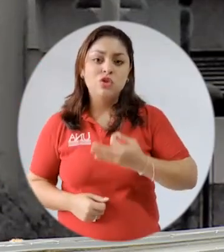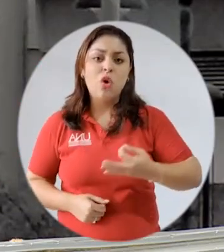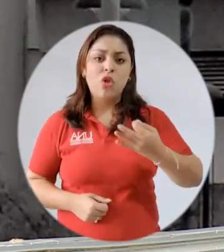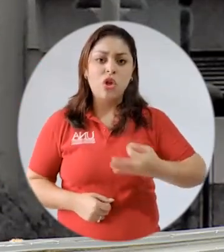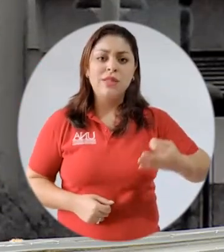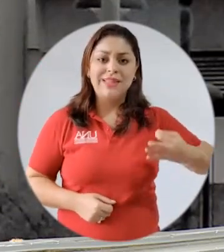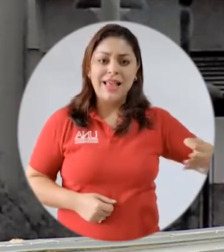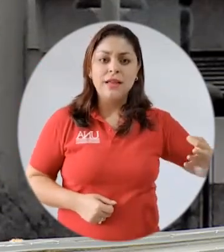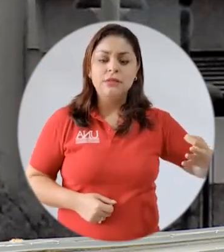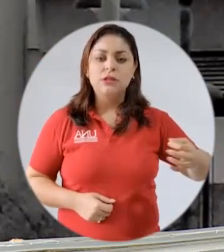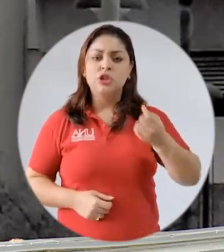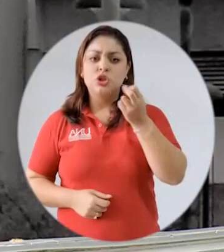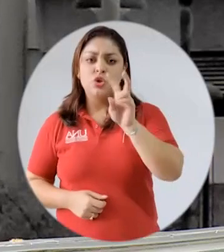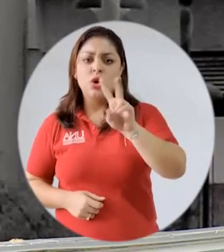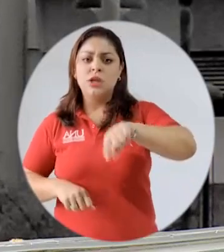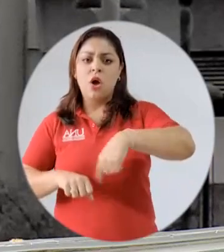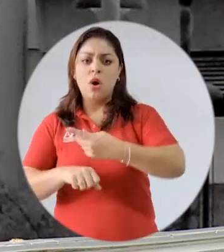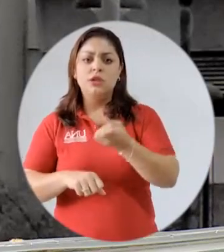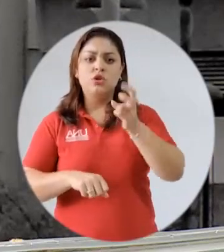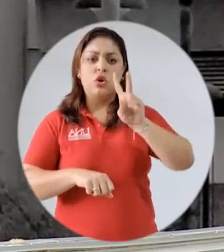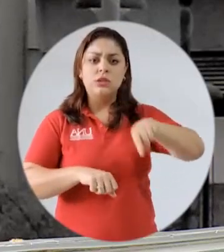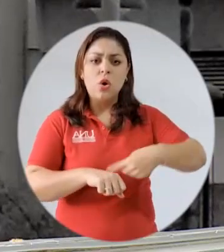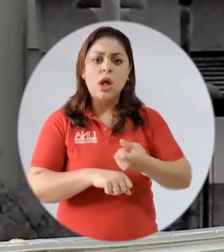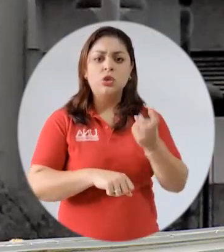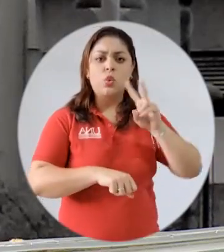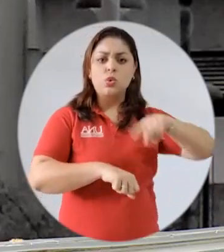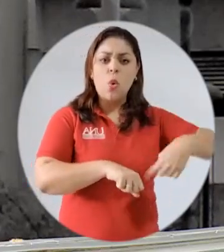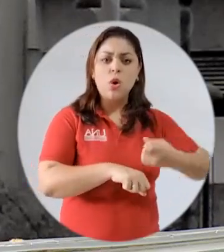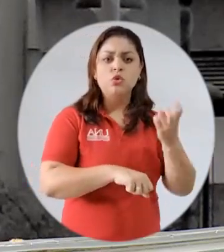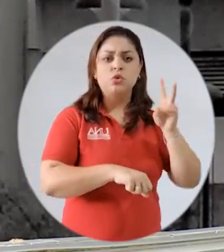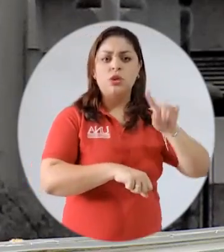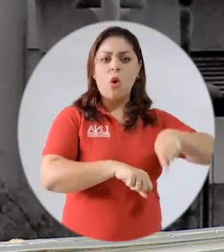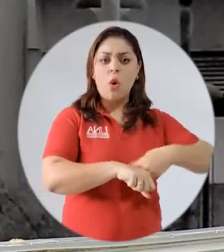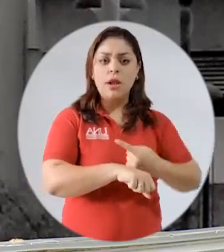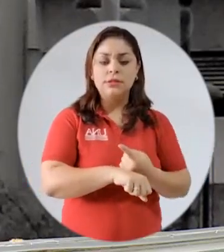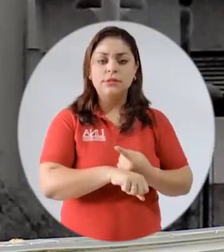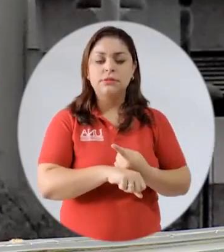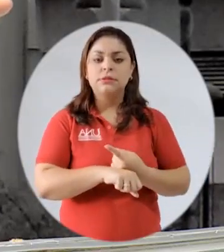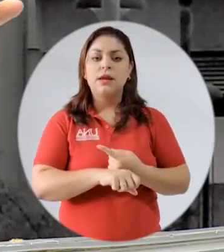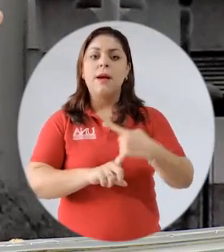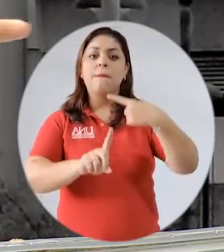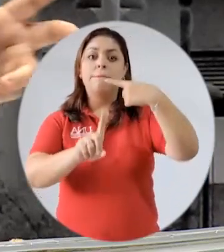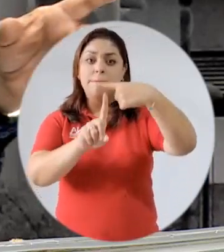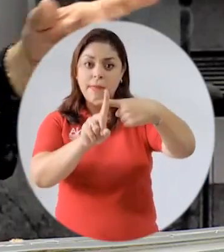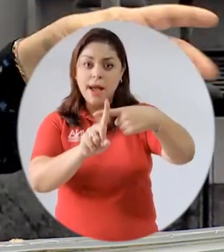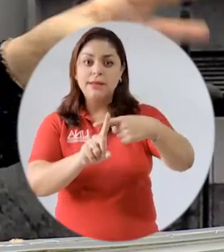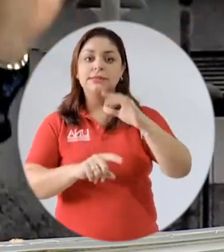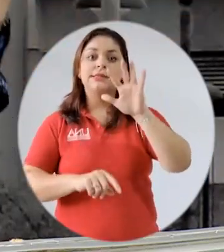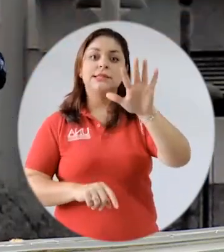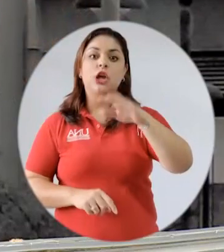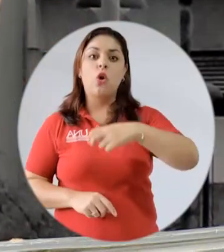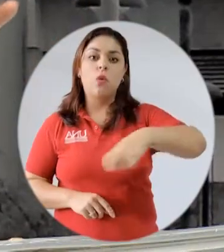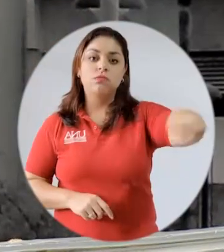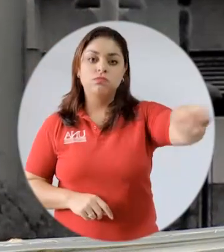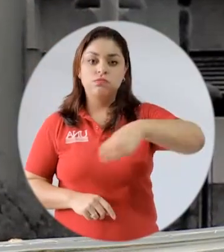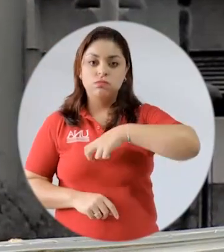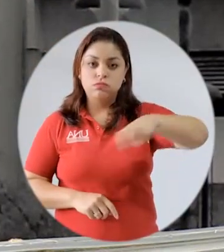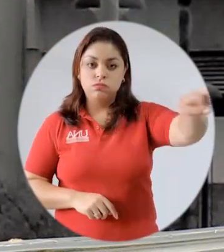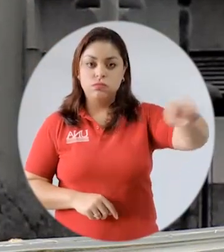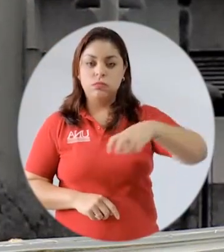eso son, digamos, buenas noticias de la encuesta. Ahora, también yo quiero hacer hincapié, ¿verdad?, de que nos falta mucho, como